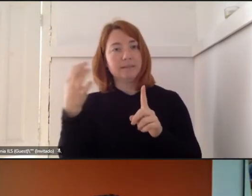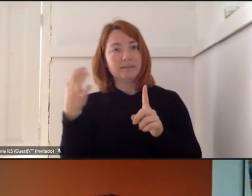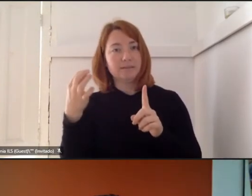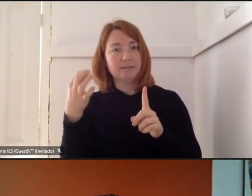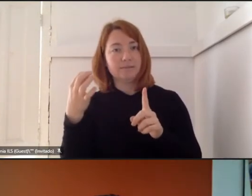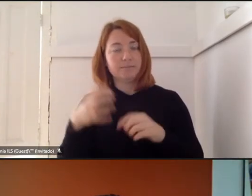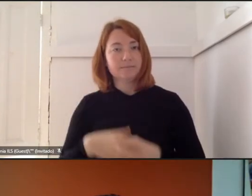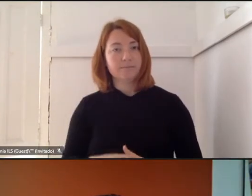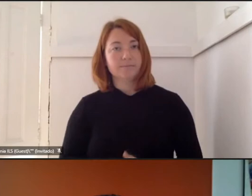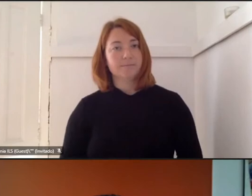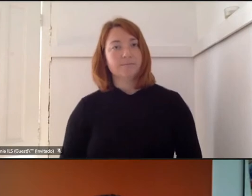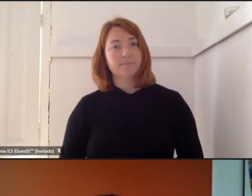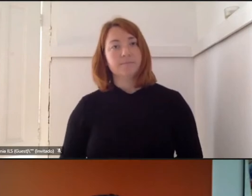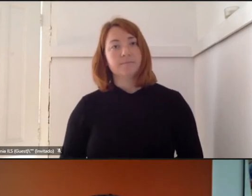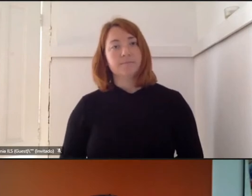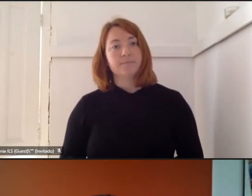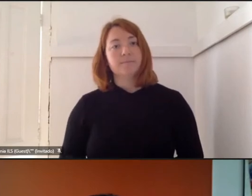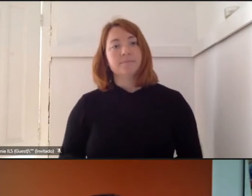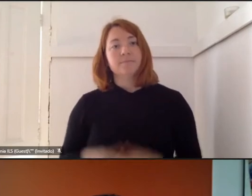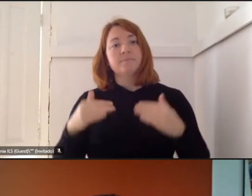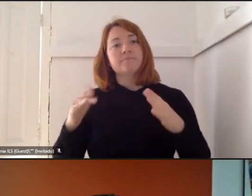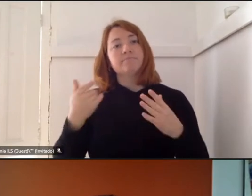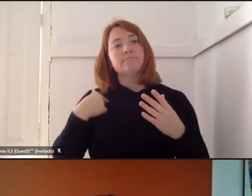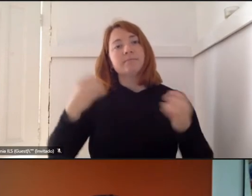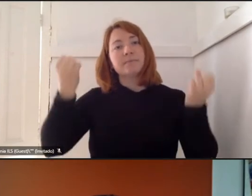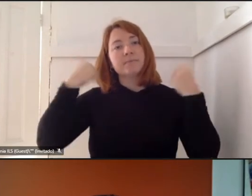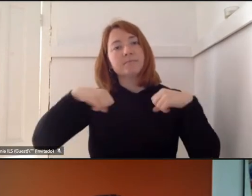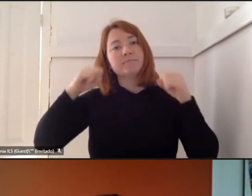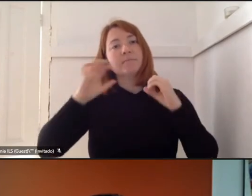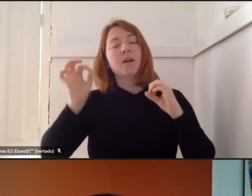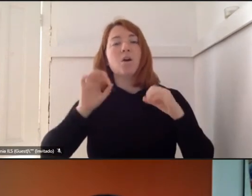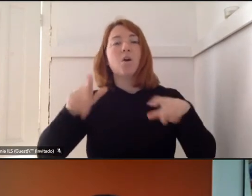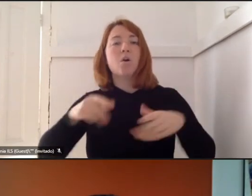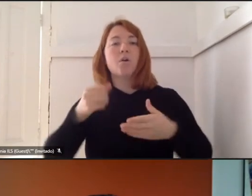pero las prácticas, la interacción en el aula,